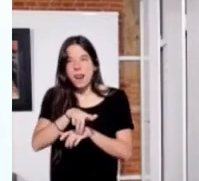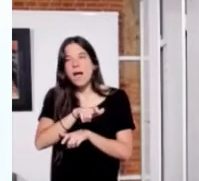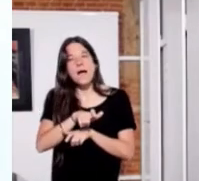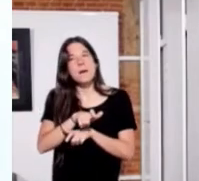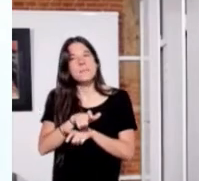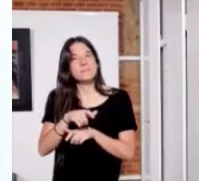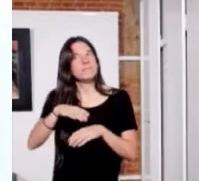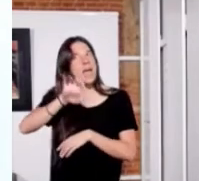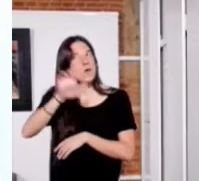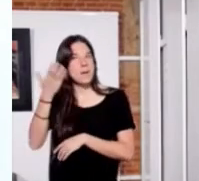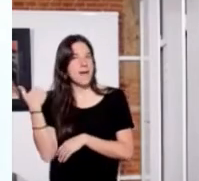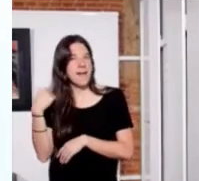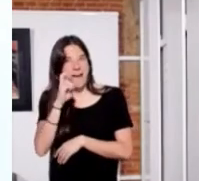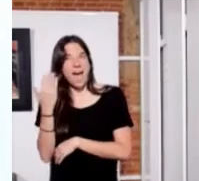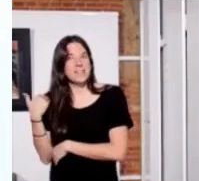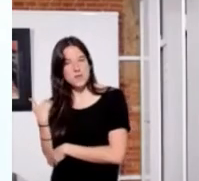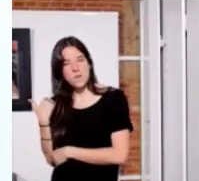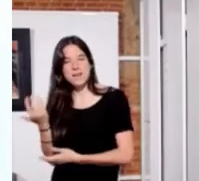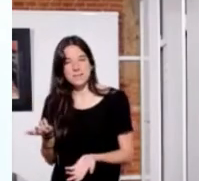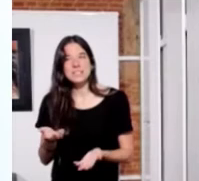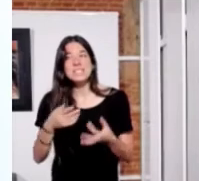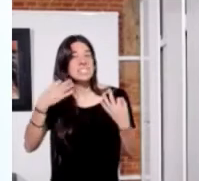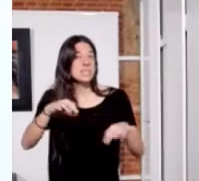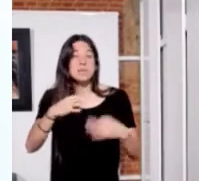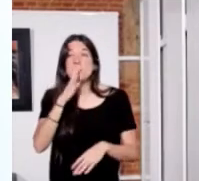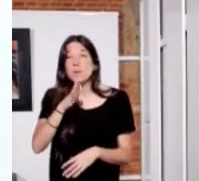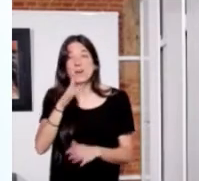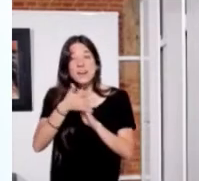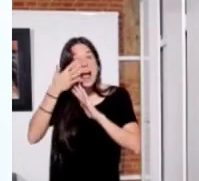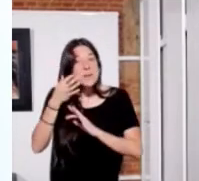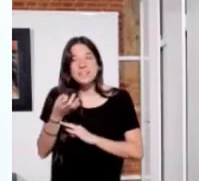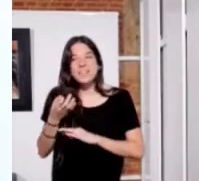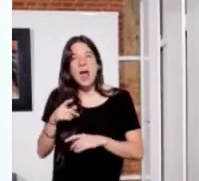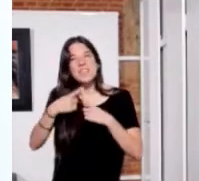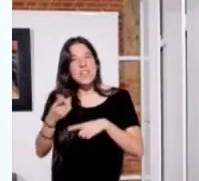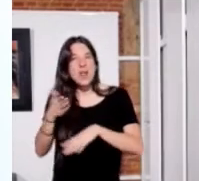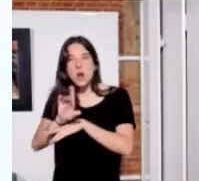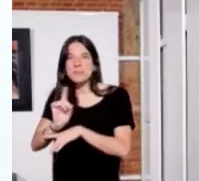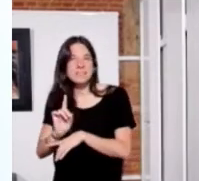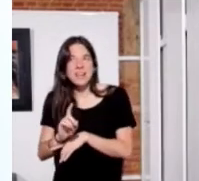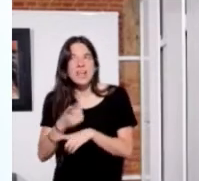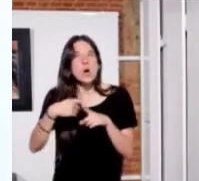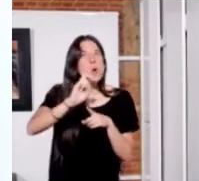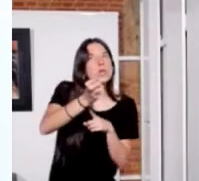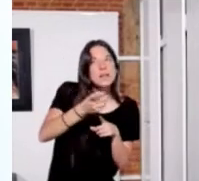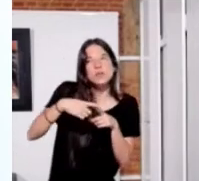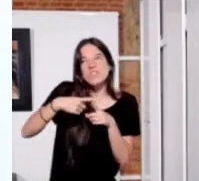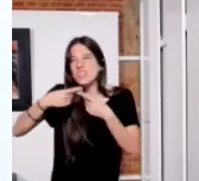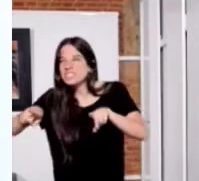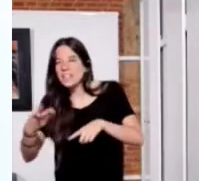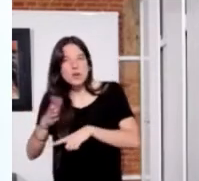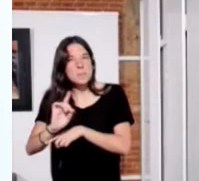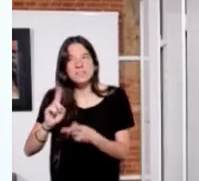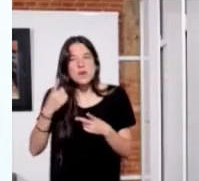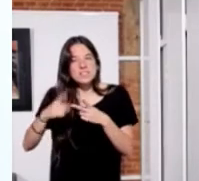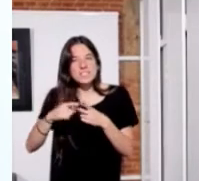Europa. Simplemente porque no representan la diferencia, lo otro, lo distinto, lo que